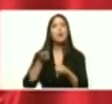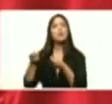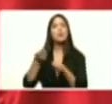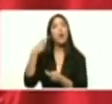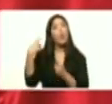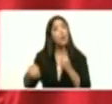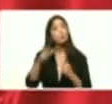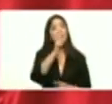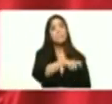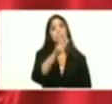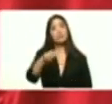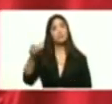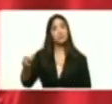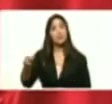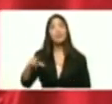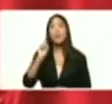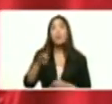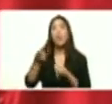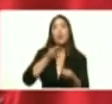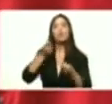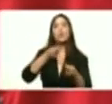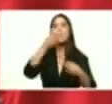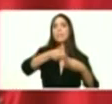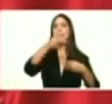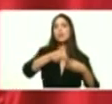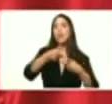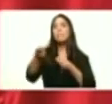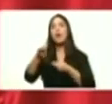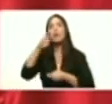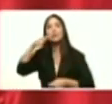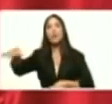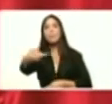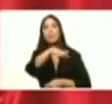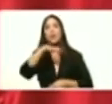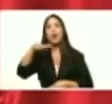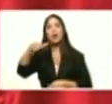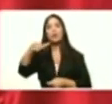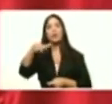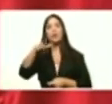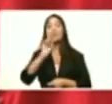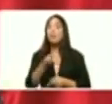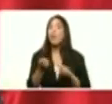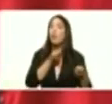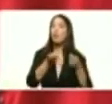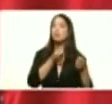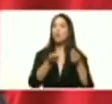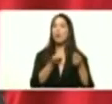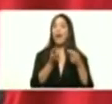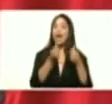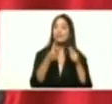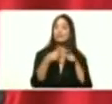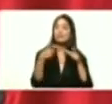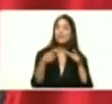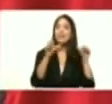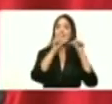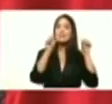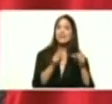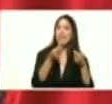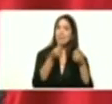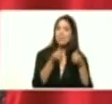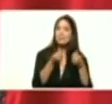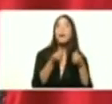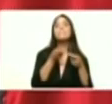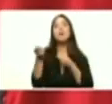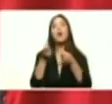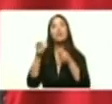gente, hay que controlar el petróleo, para controlar los pueblos, las naciones, y hay que controlar la moneda, el sistema monetario, para